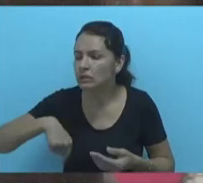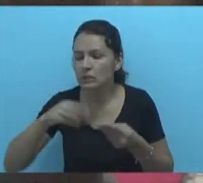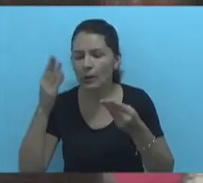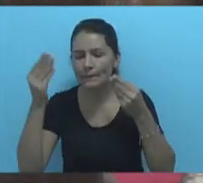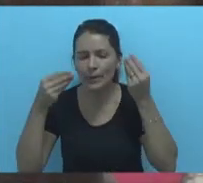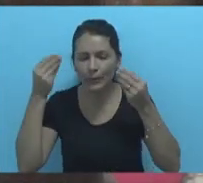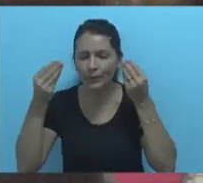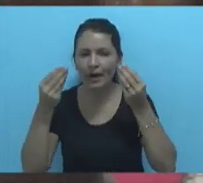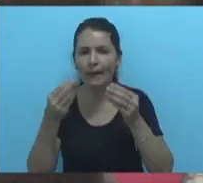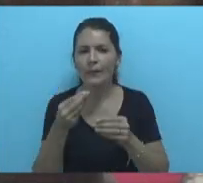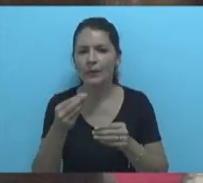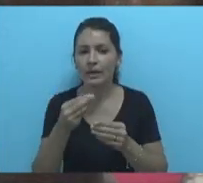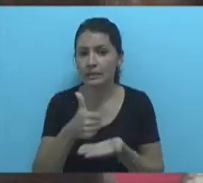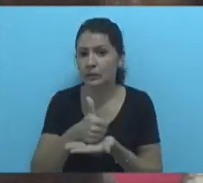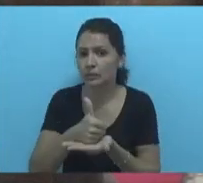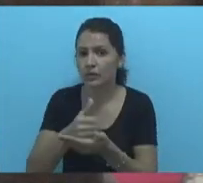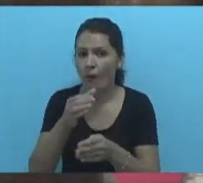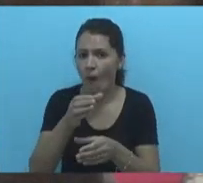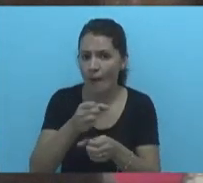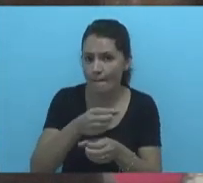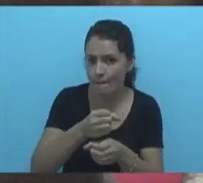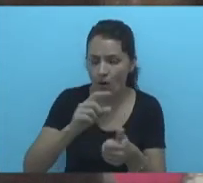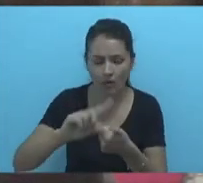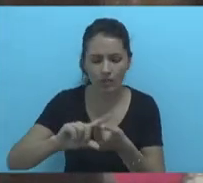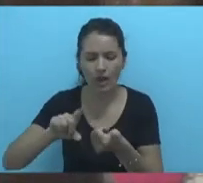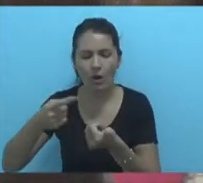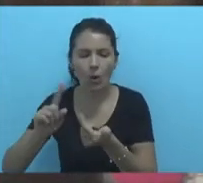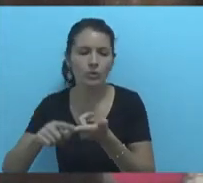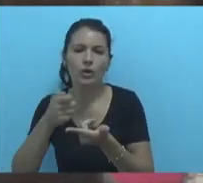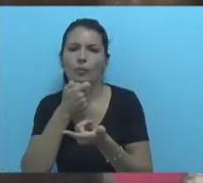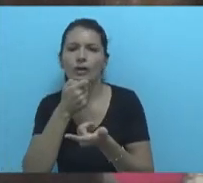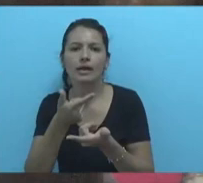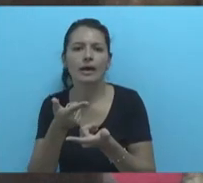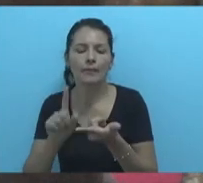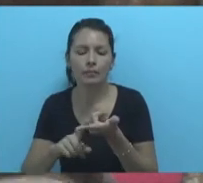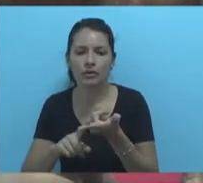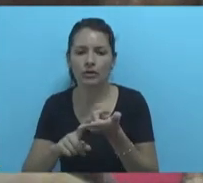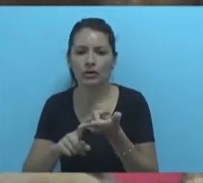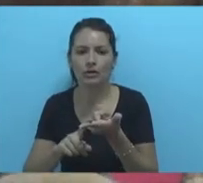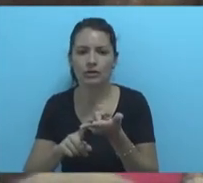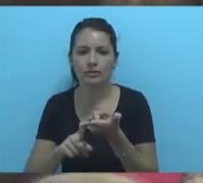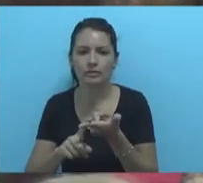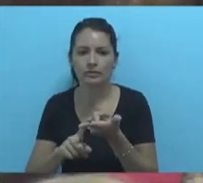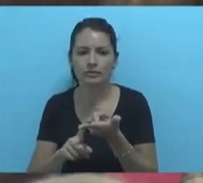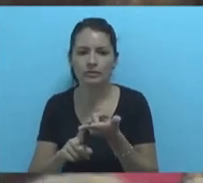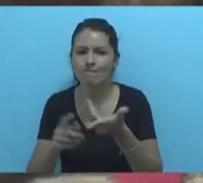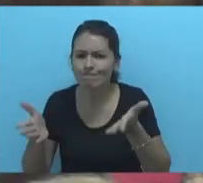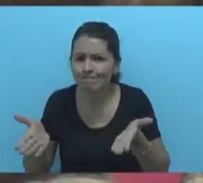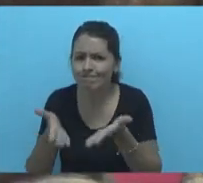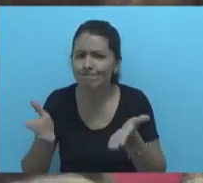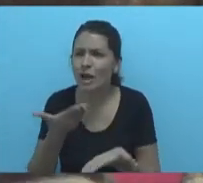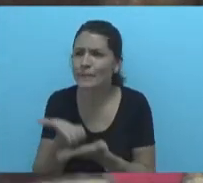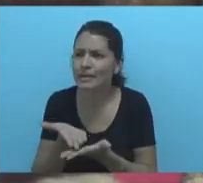ver con los subsidios al transporte, también queremos discutir o queremos que el gobierno de la provincia de Santa Fe empuje con